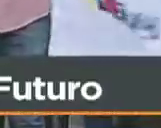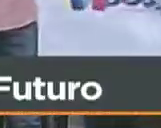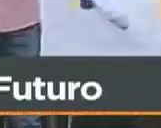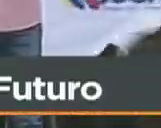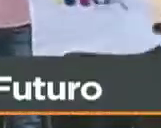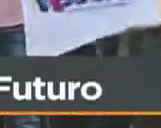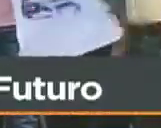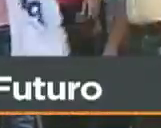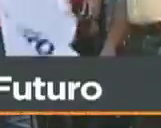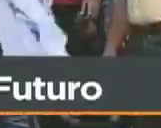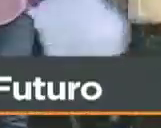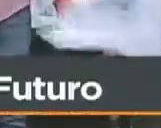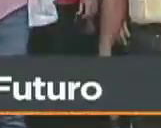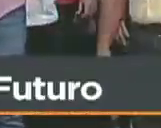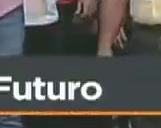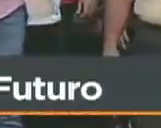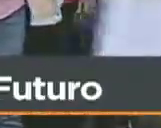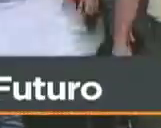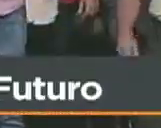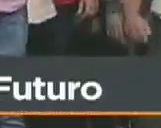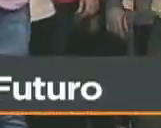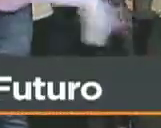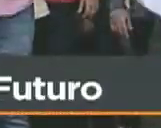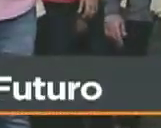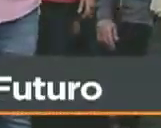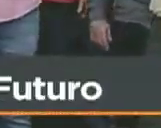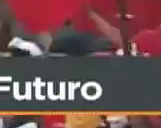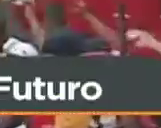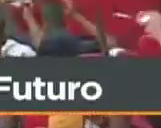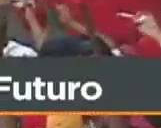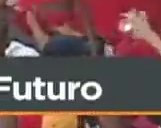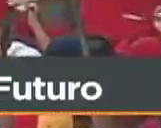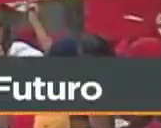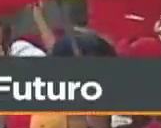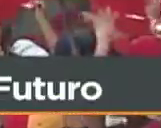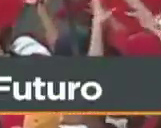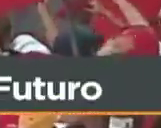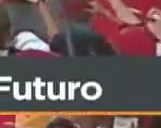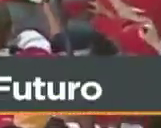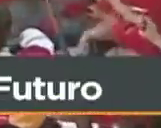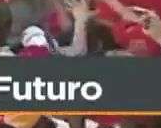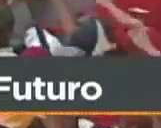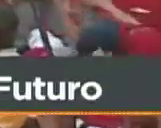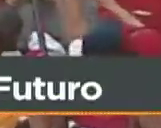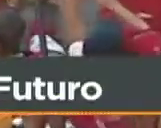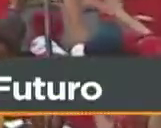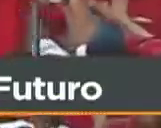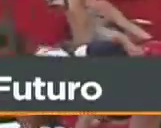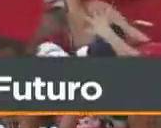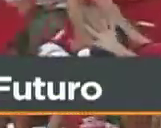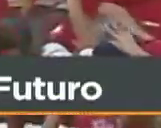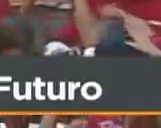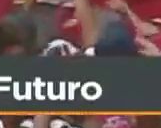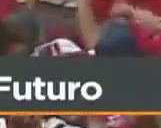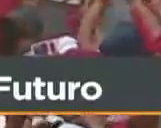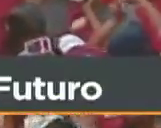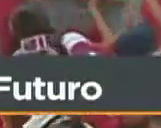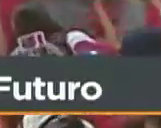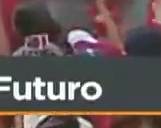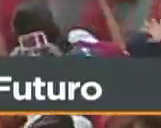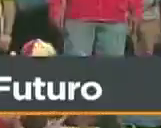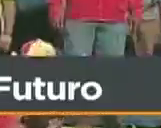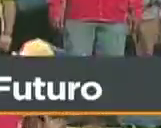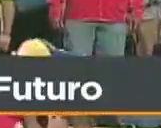lo hallo. Yo quiero escuchar un grito, por Dios santo, que me estallo. La gente que está con Maduro galopando ese caballo.